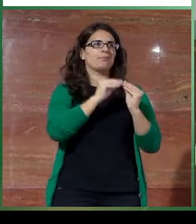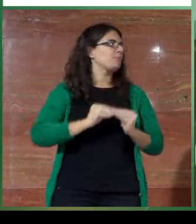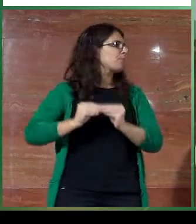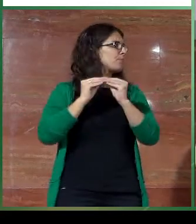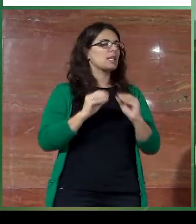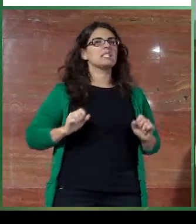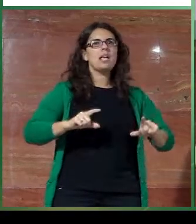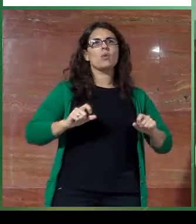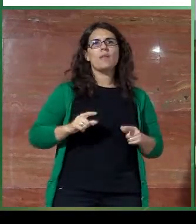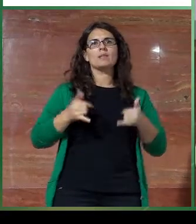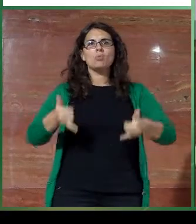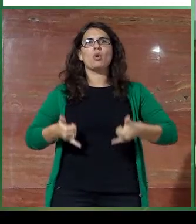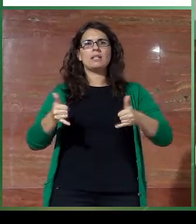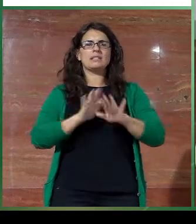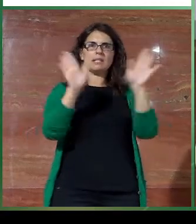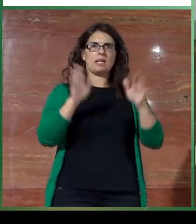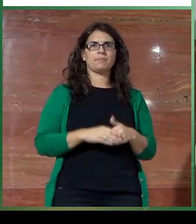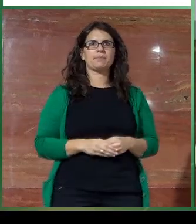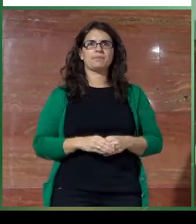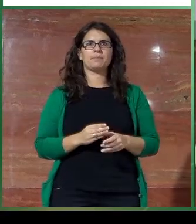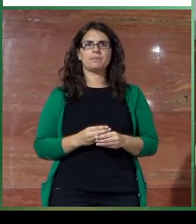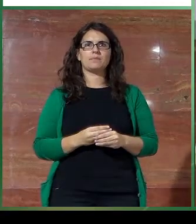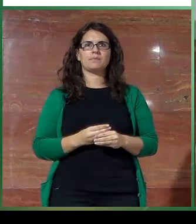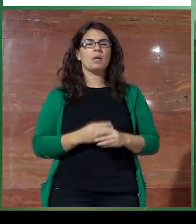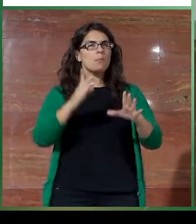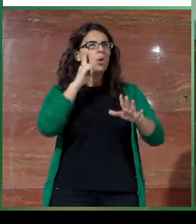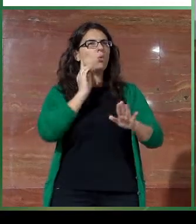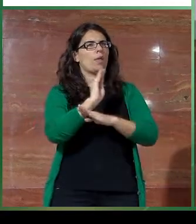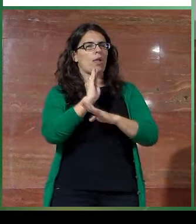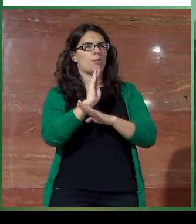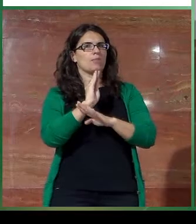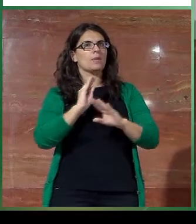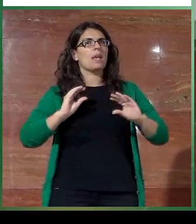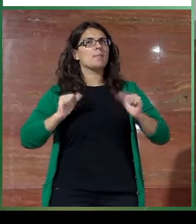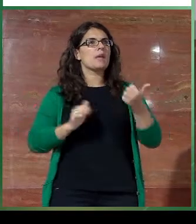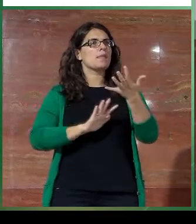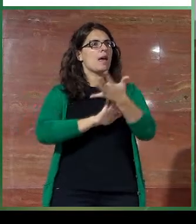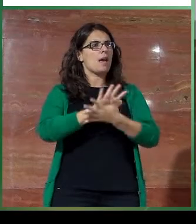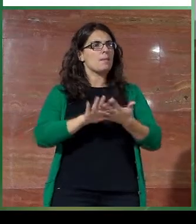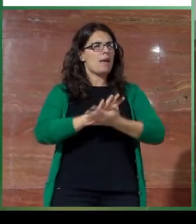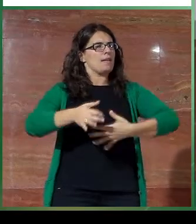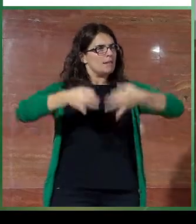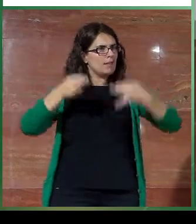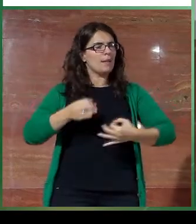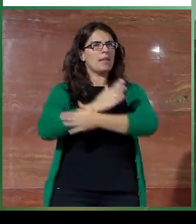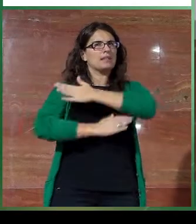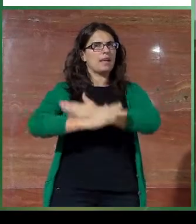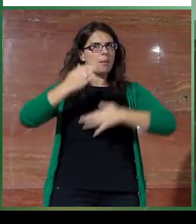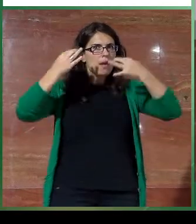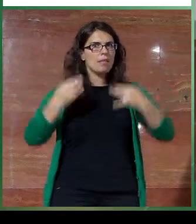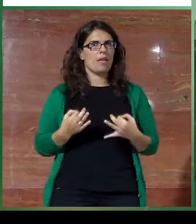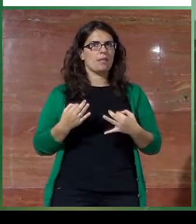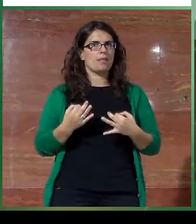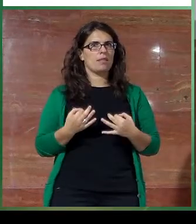ruedas, muletas y se acabó. Pero ojo cuando empezamos con lo que es la verdadera discapacidad. Dentro de